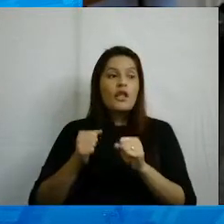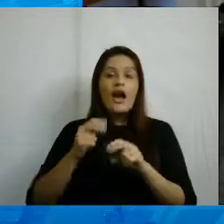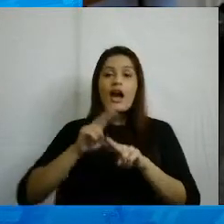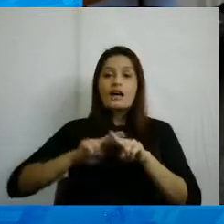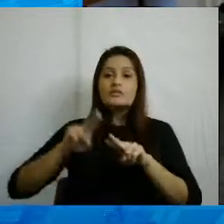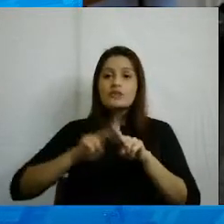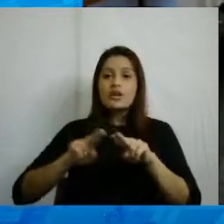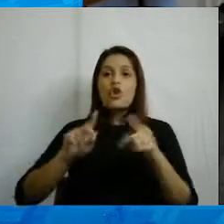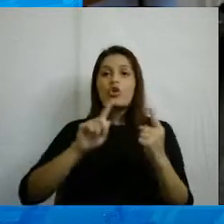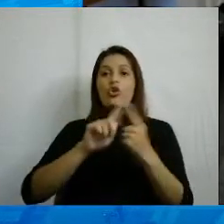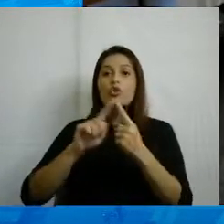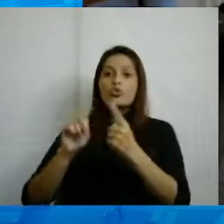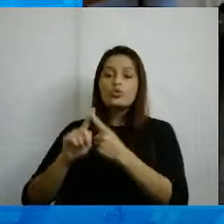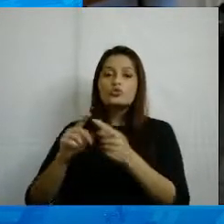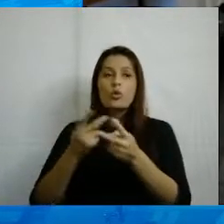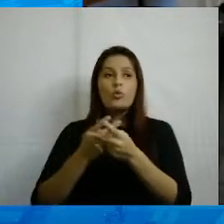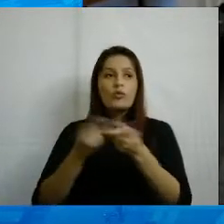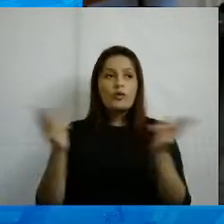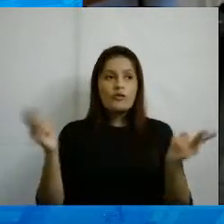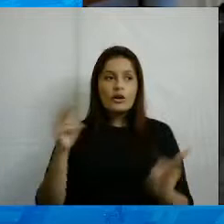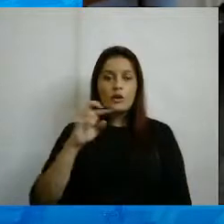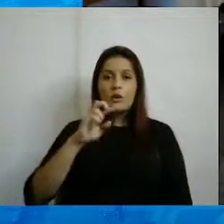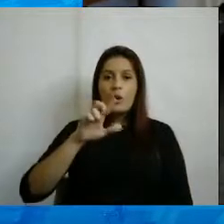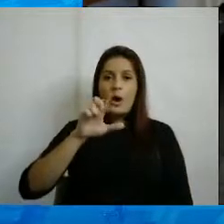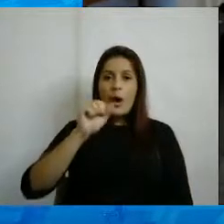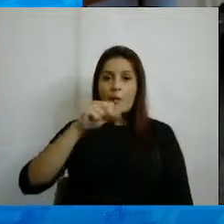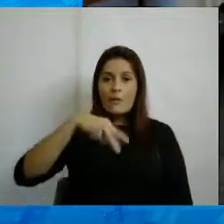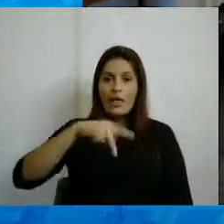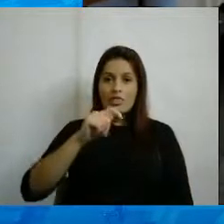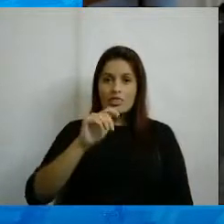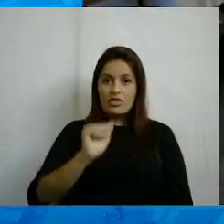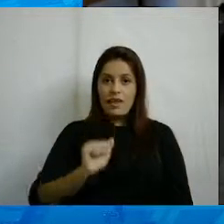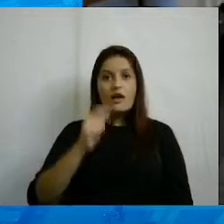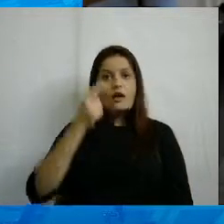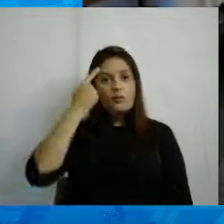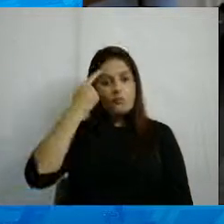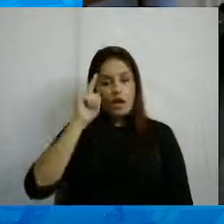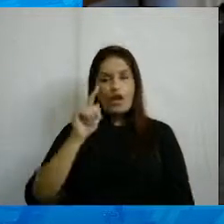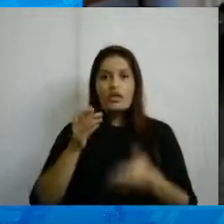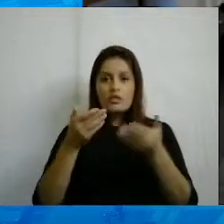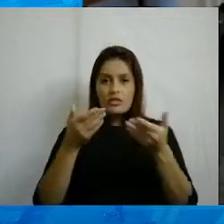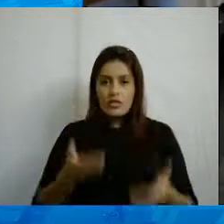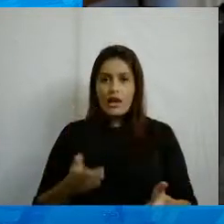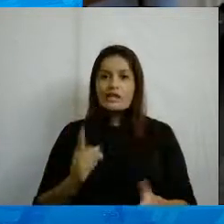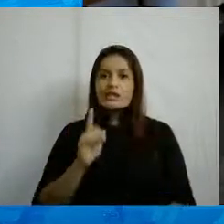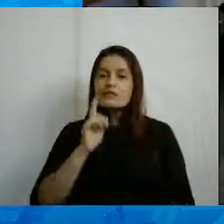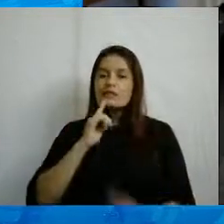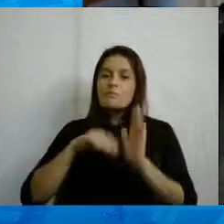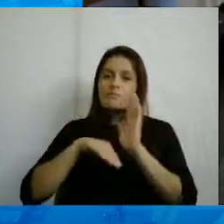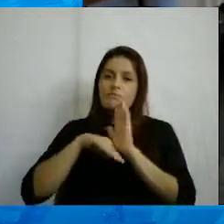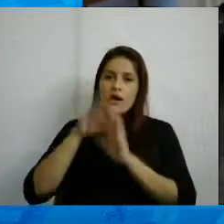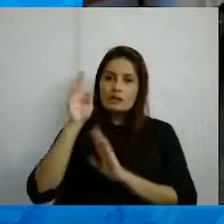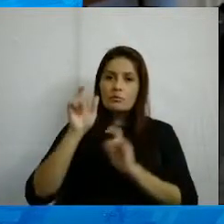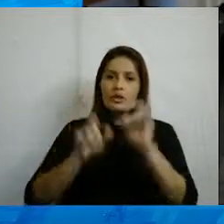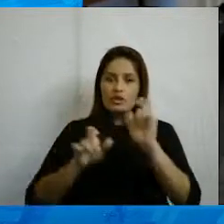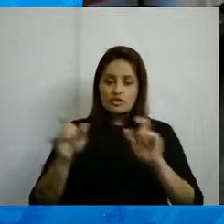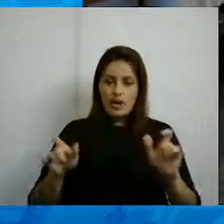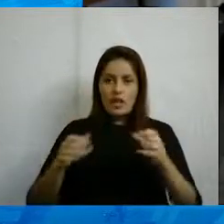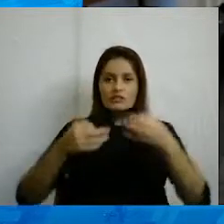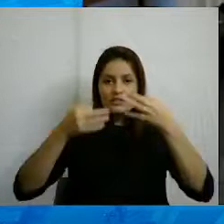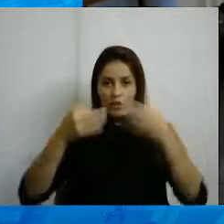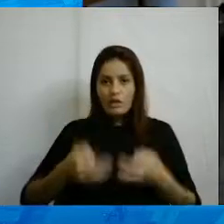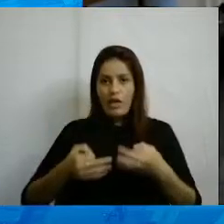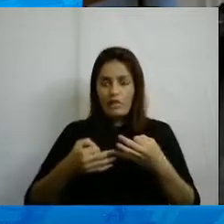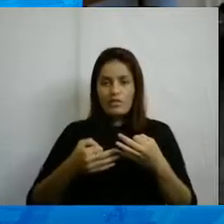concursos públicos de planta, pero está completamente considerado el poder tener mayor dotación en el equipo de